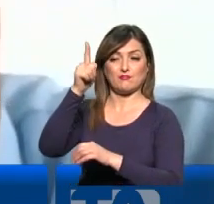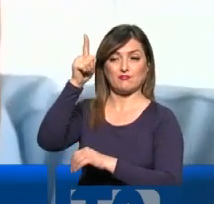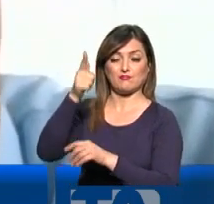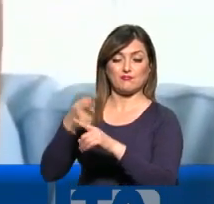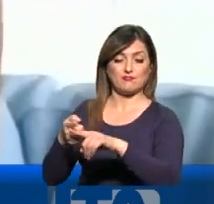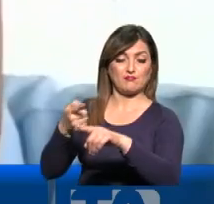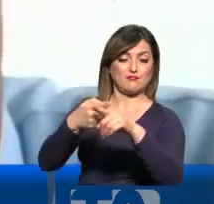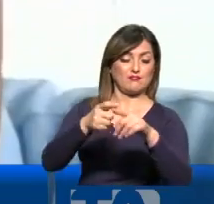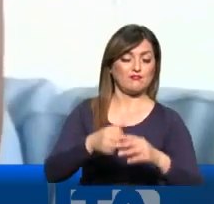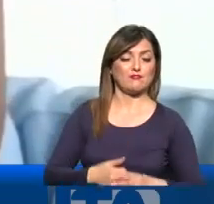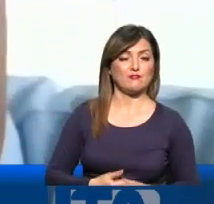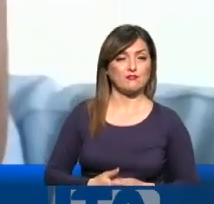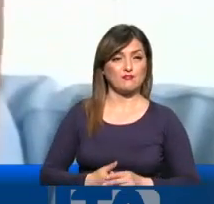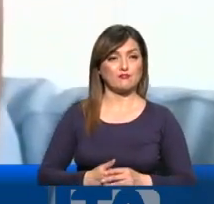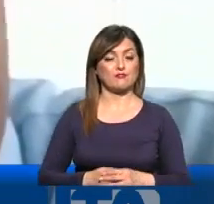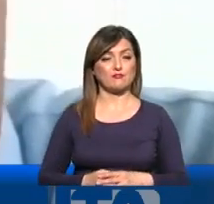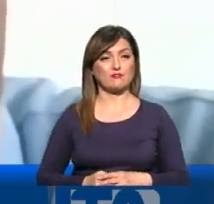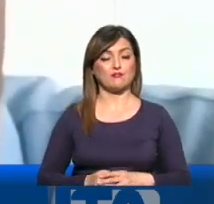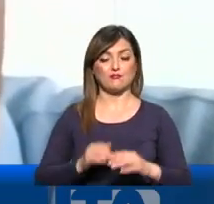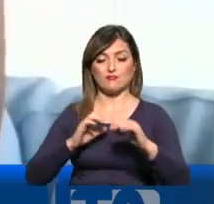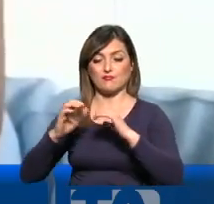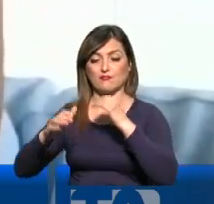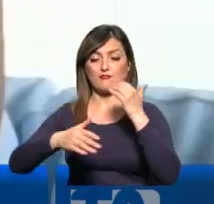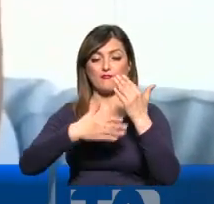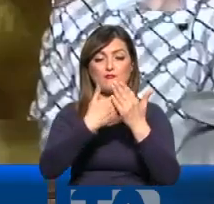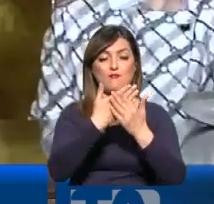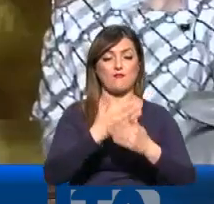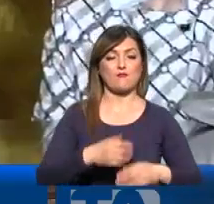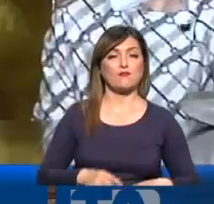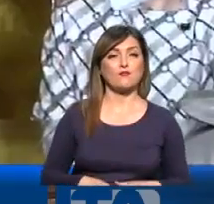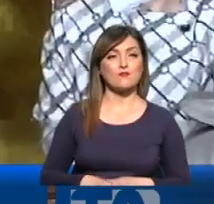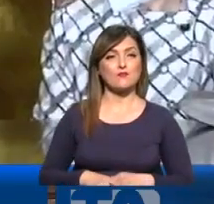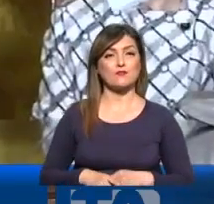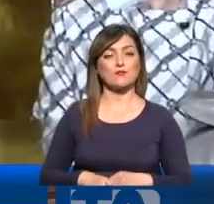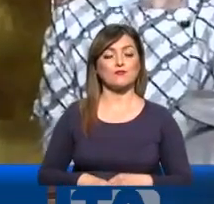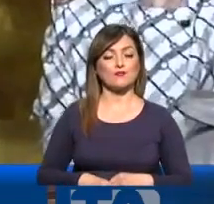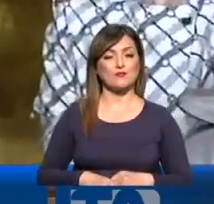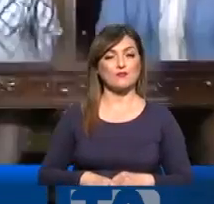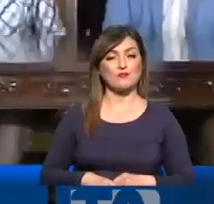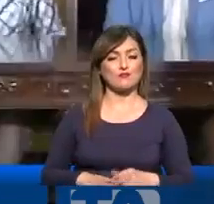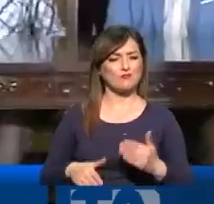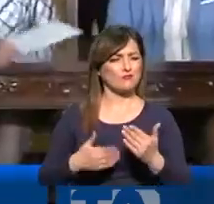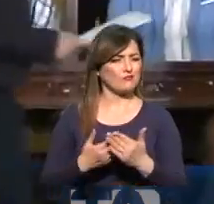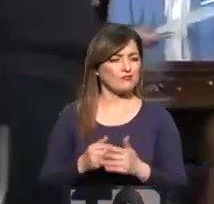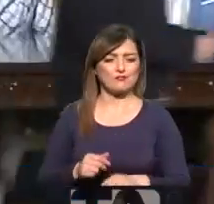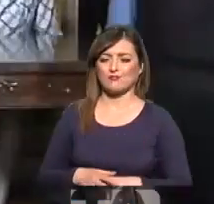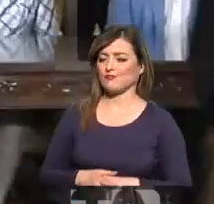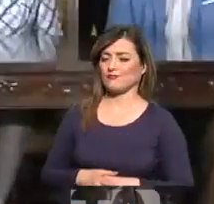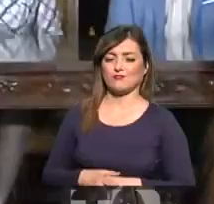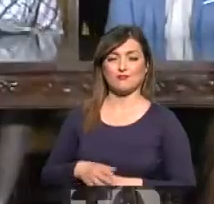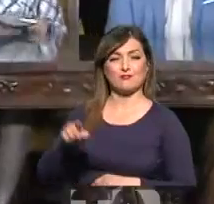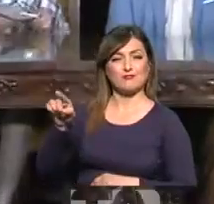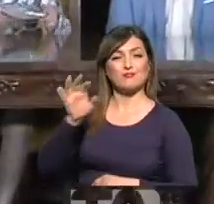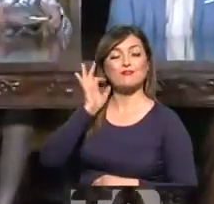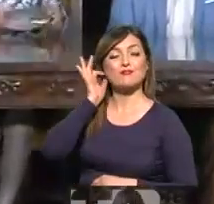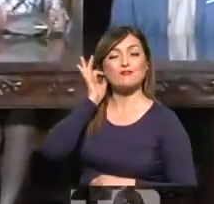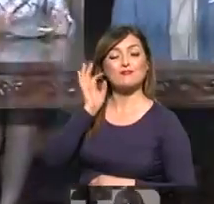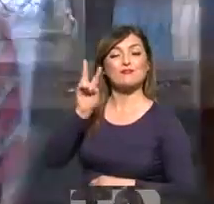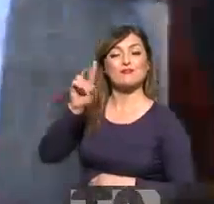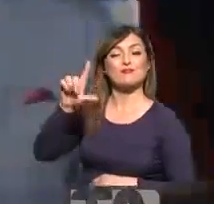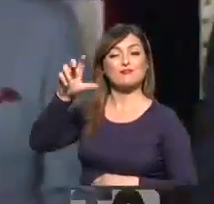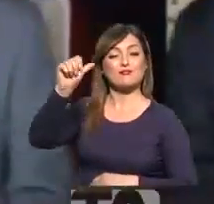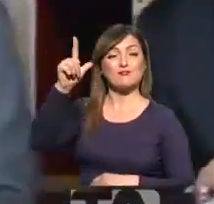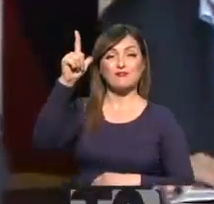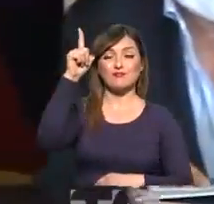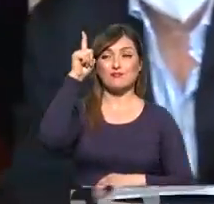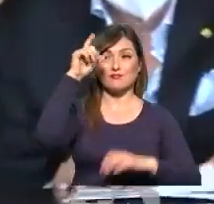diferentes y por lo tanto tendrá que conversar con todos ellos. Pero no será todo. A Alexandra Vela también se le ha encargado